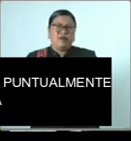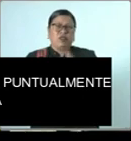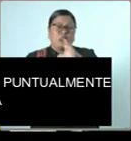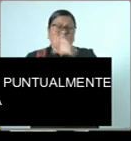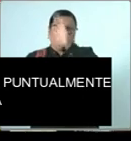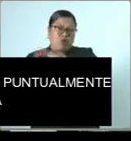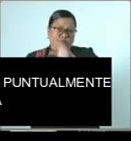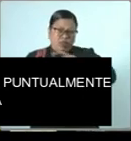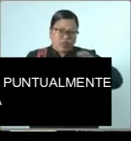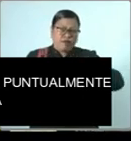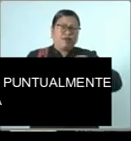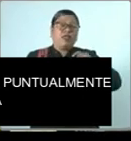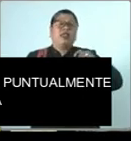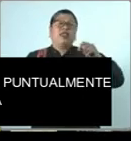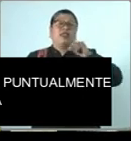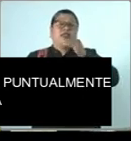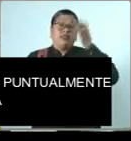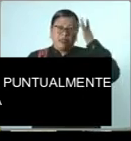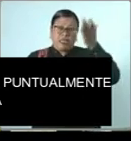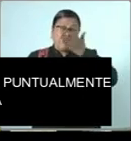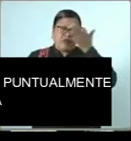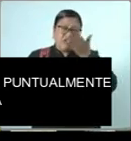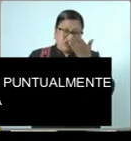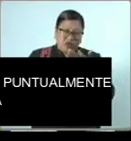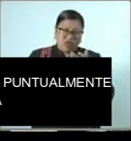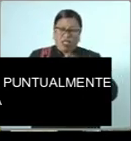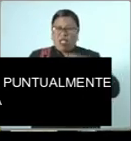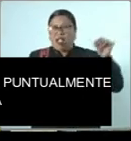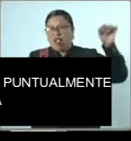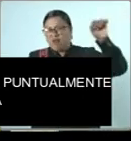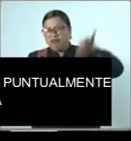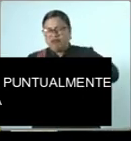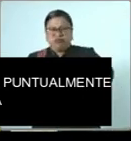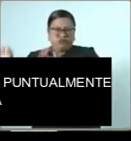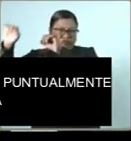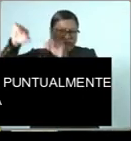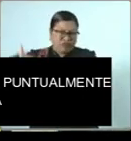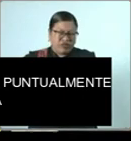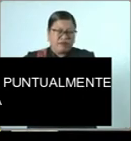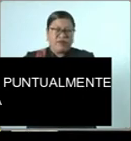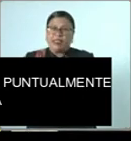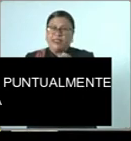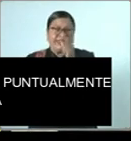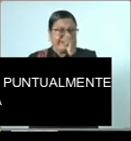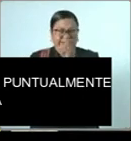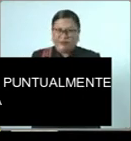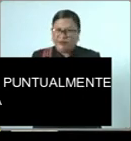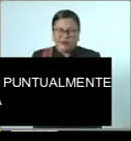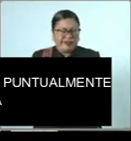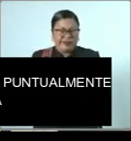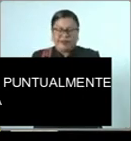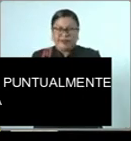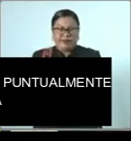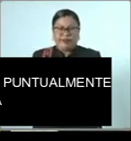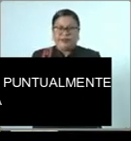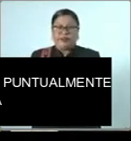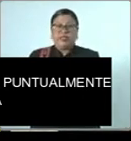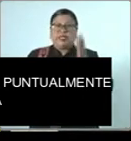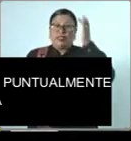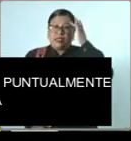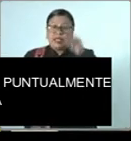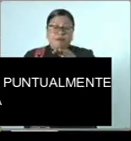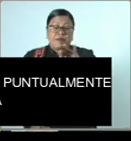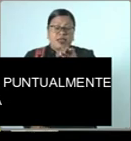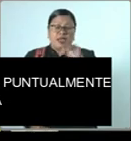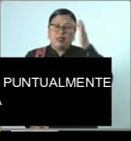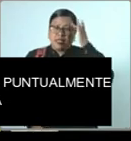Cuicatlán, en San Miguel, Santa Flor, tenemos derrumbes en el acceso principal que impiden el libre tránsito del tramo de San Miguel, Santa